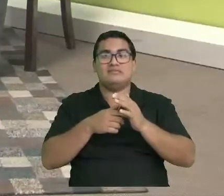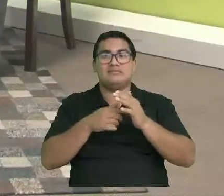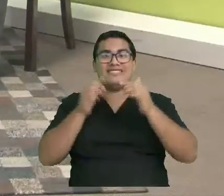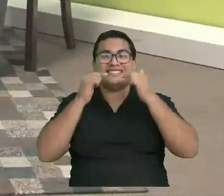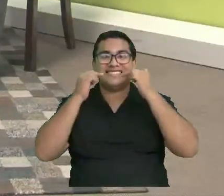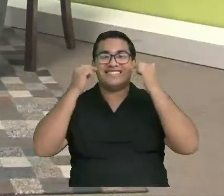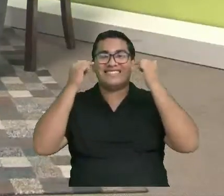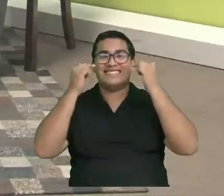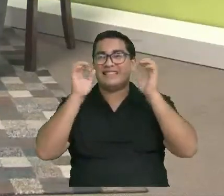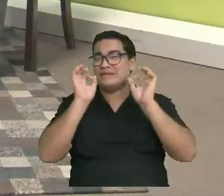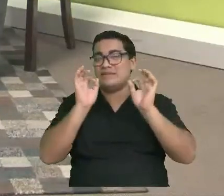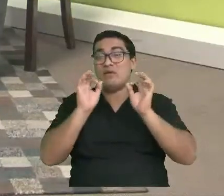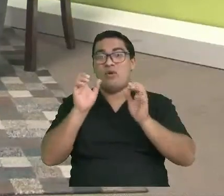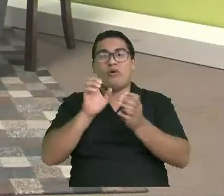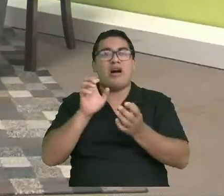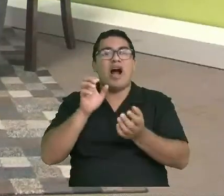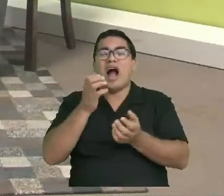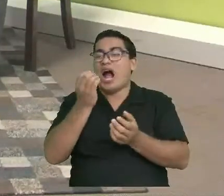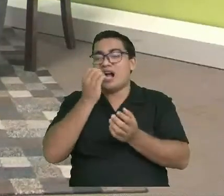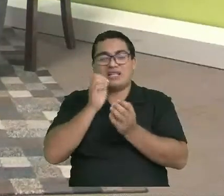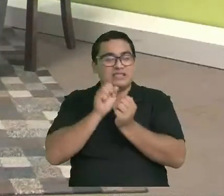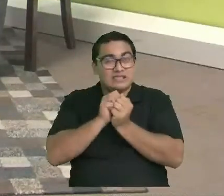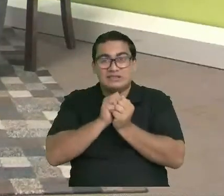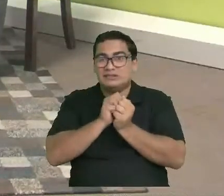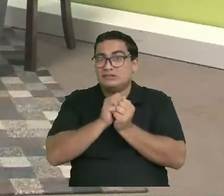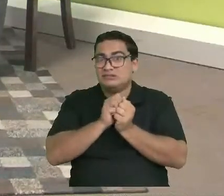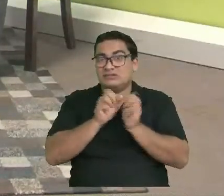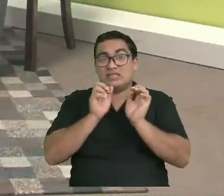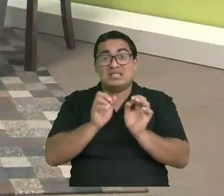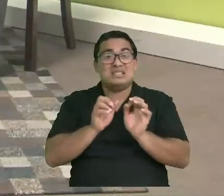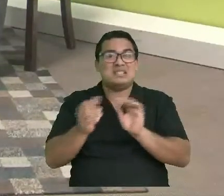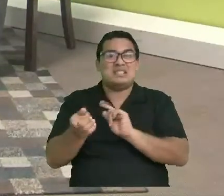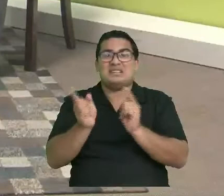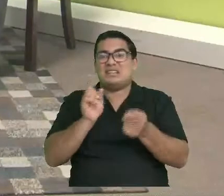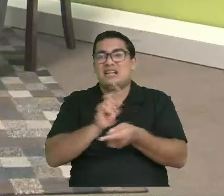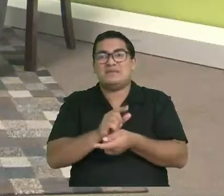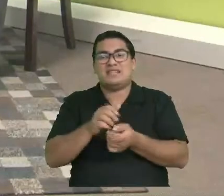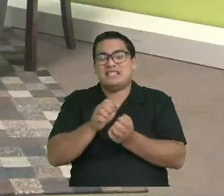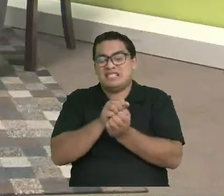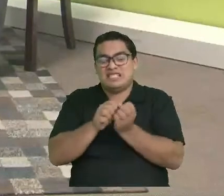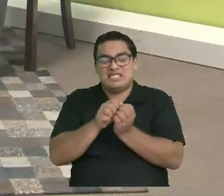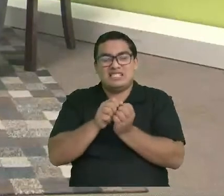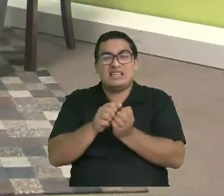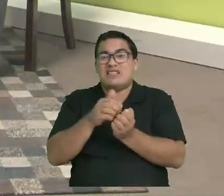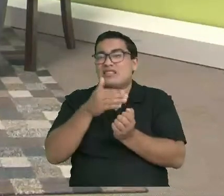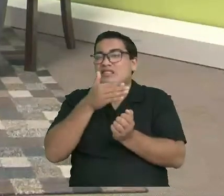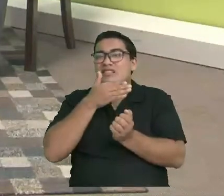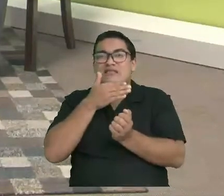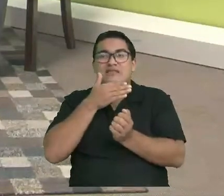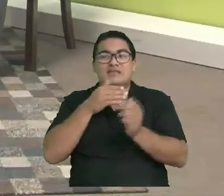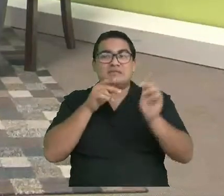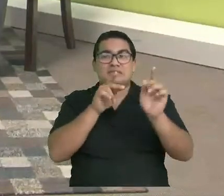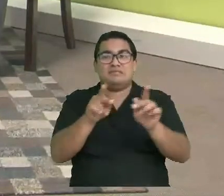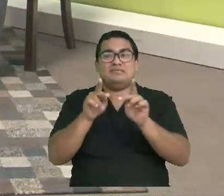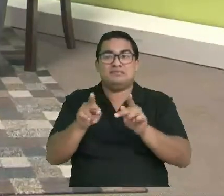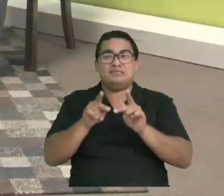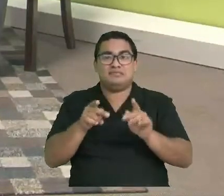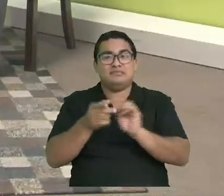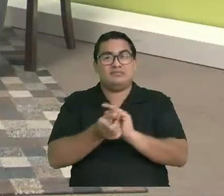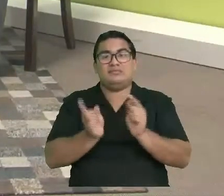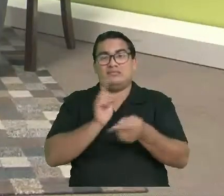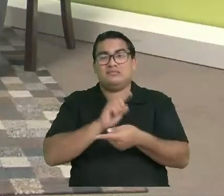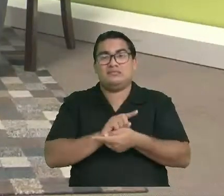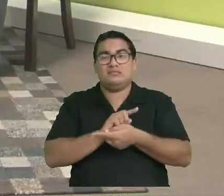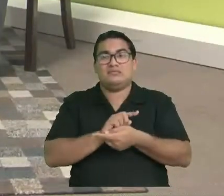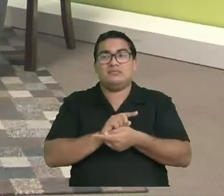mordida como estamos acostumbrados, y con este desgaste, con el tiempo, ya la persona cambia,